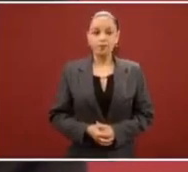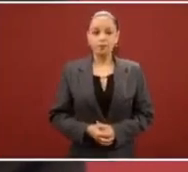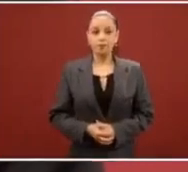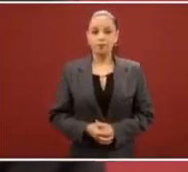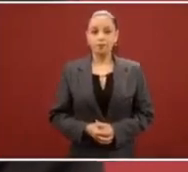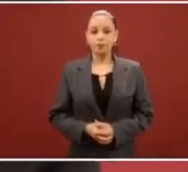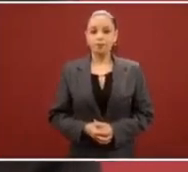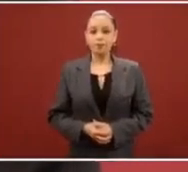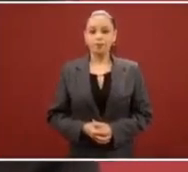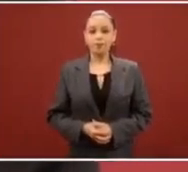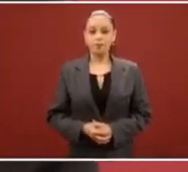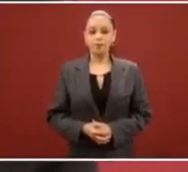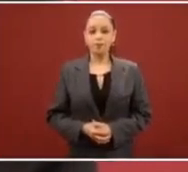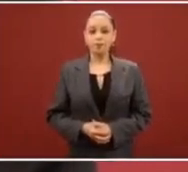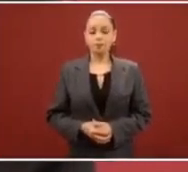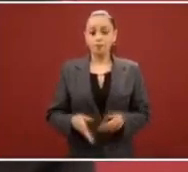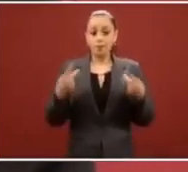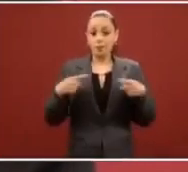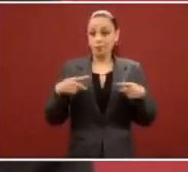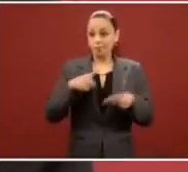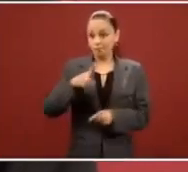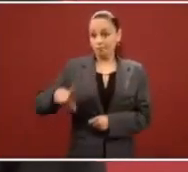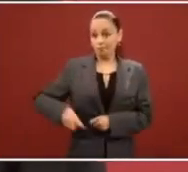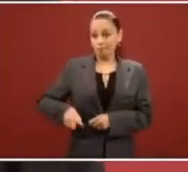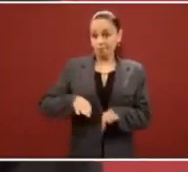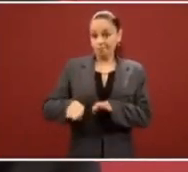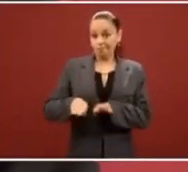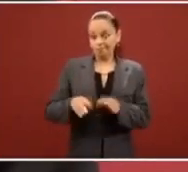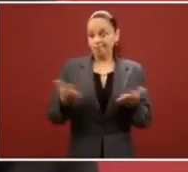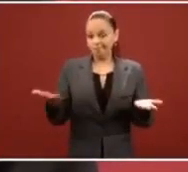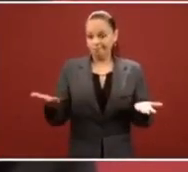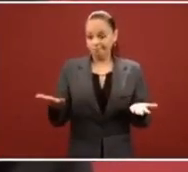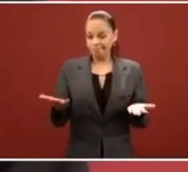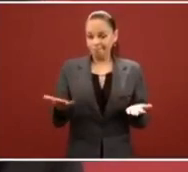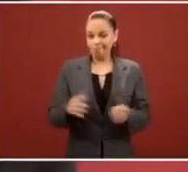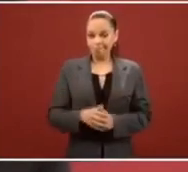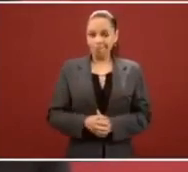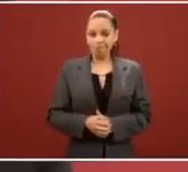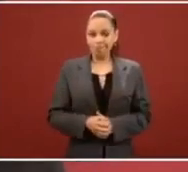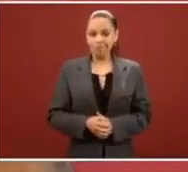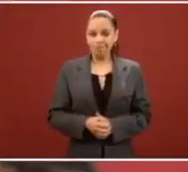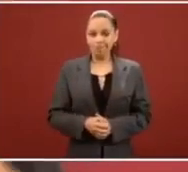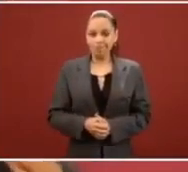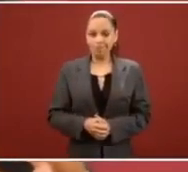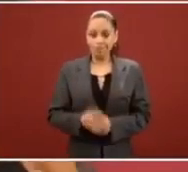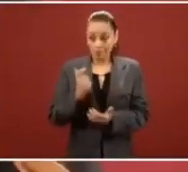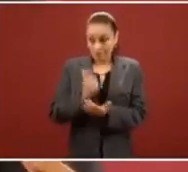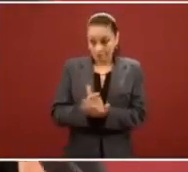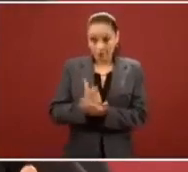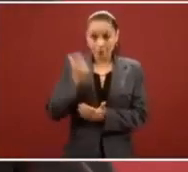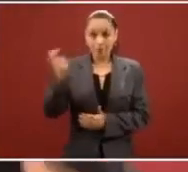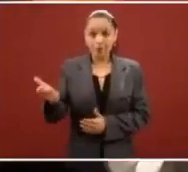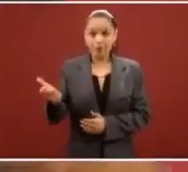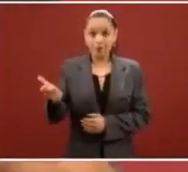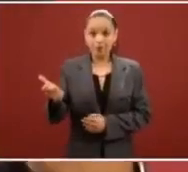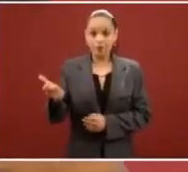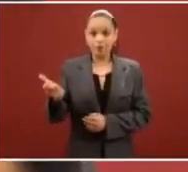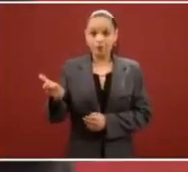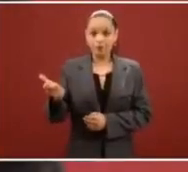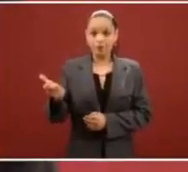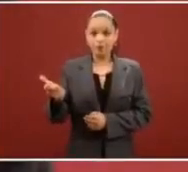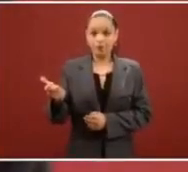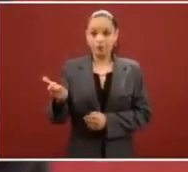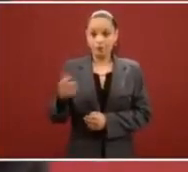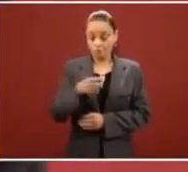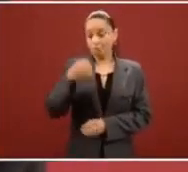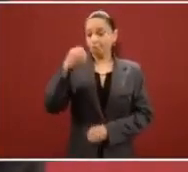se colocan los servidores públicos, ¿no? Al final, ¿sí? Pagas porque es cosa juzgada,